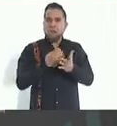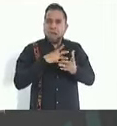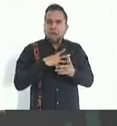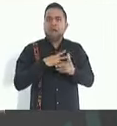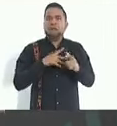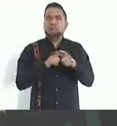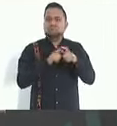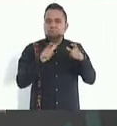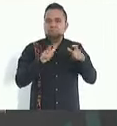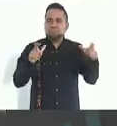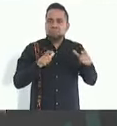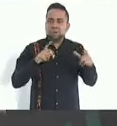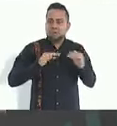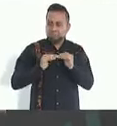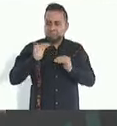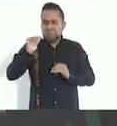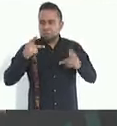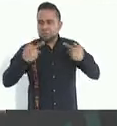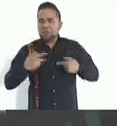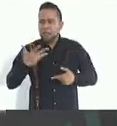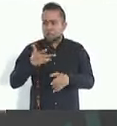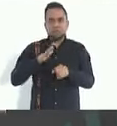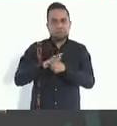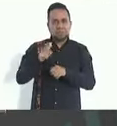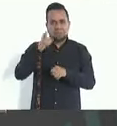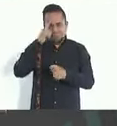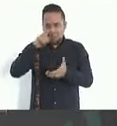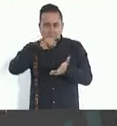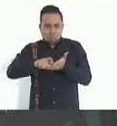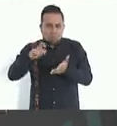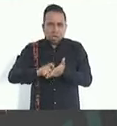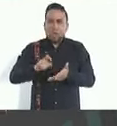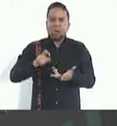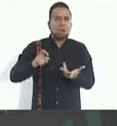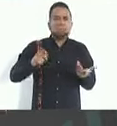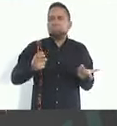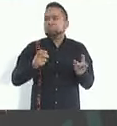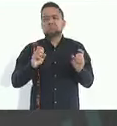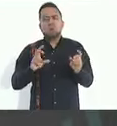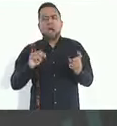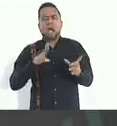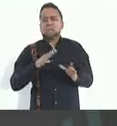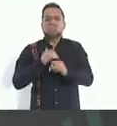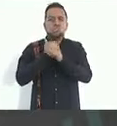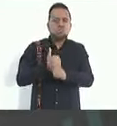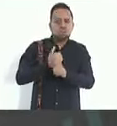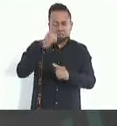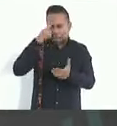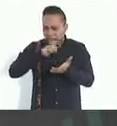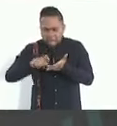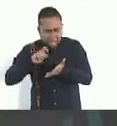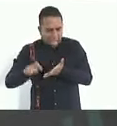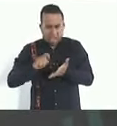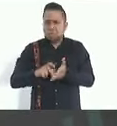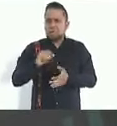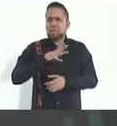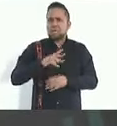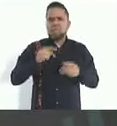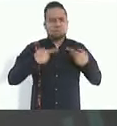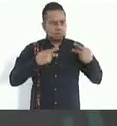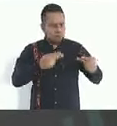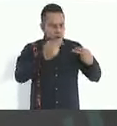para comprar, no hay crisis de consumo, pues le va bien al comerciante y le va